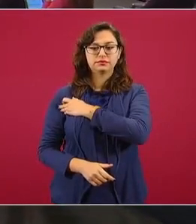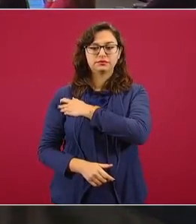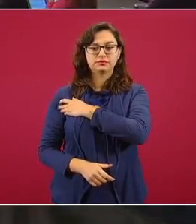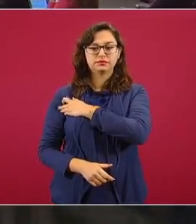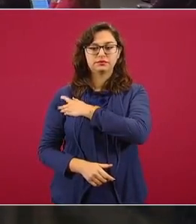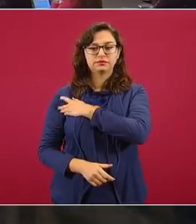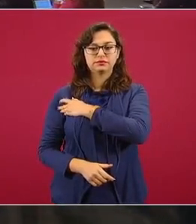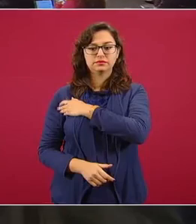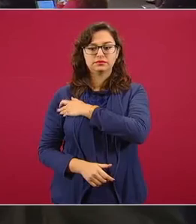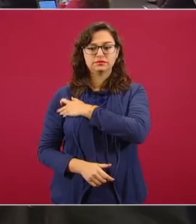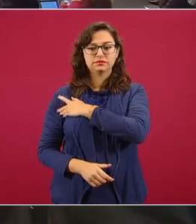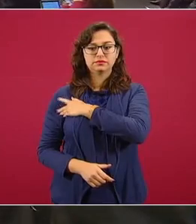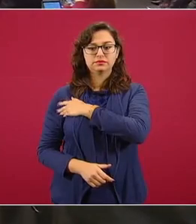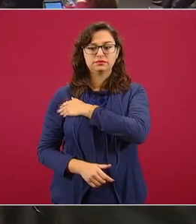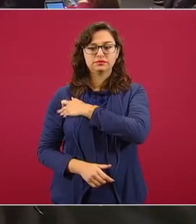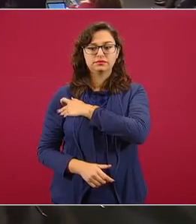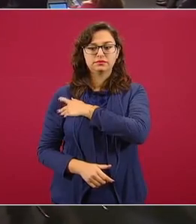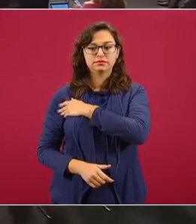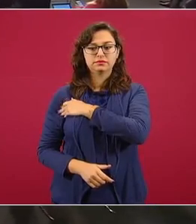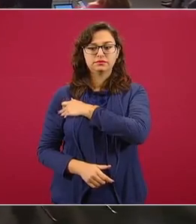Aquí está.